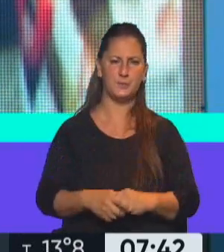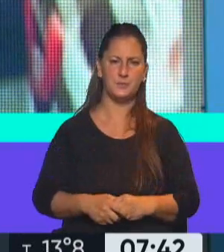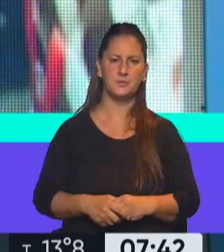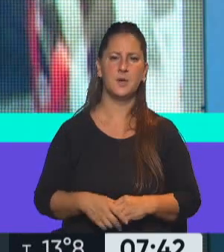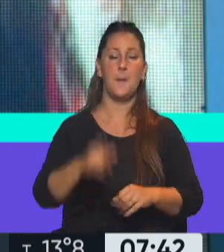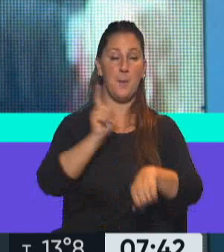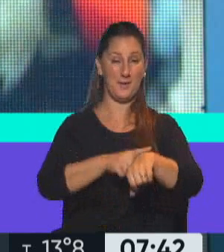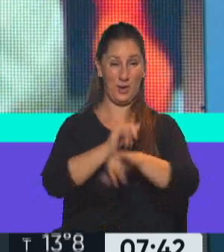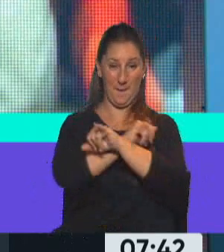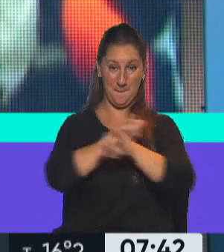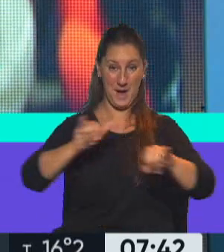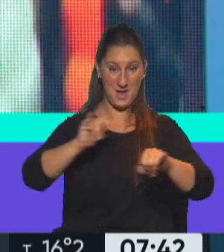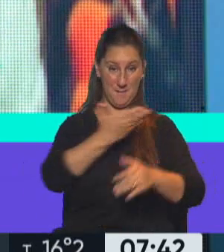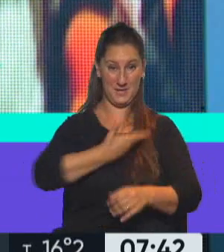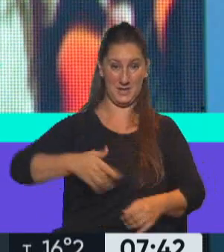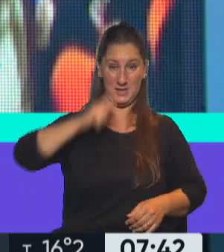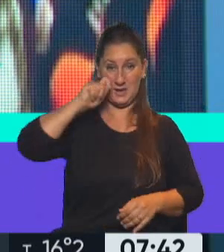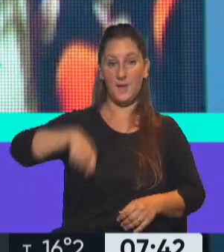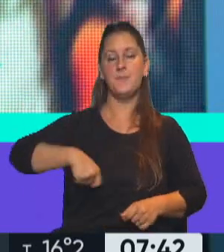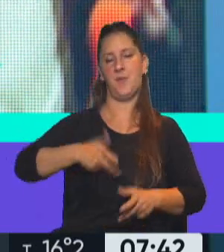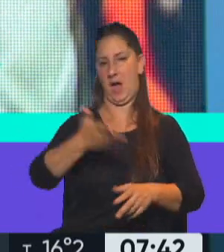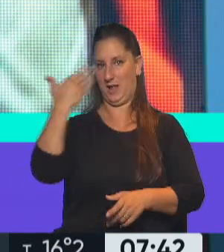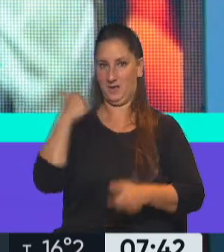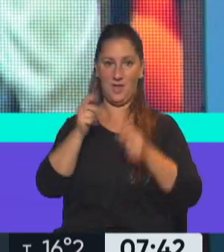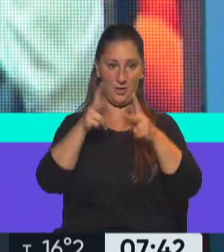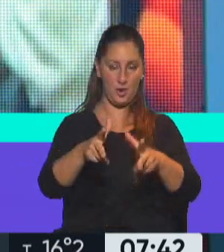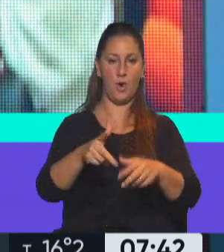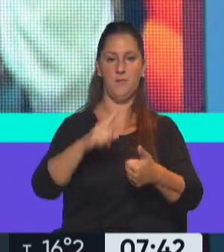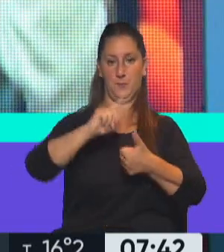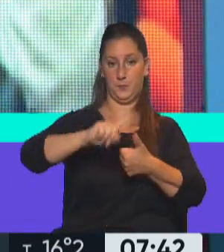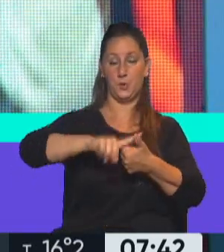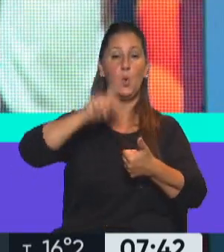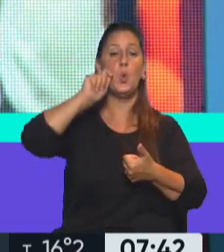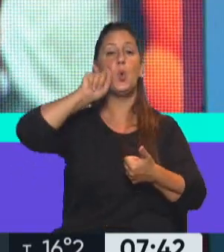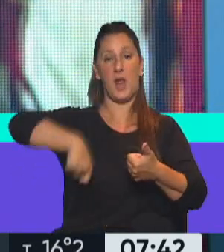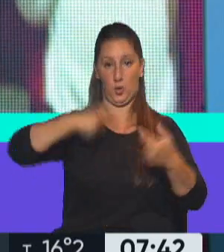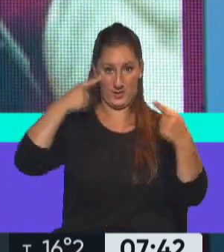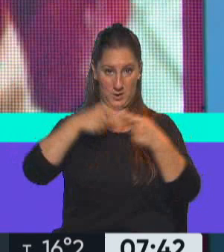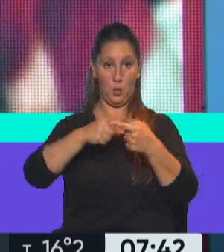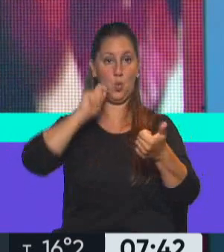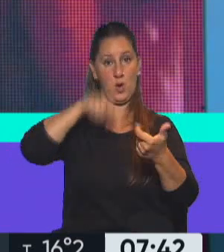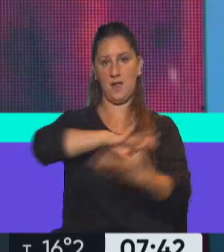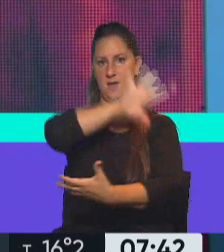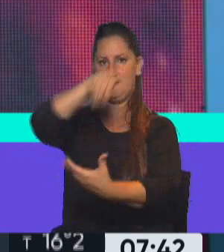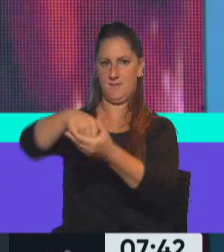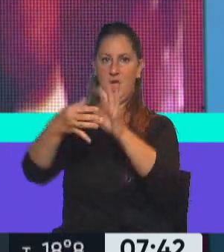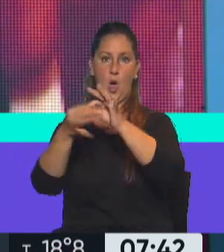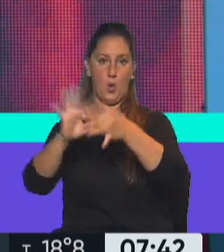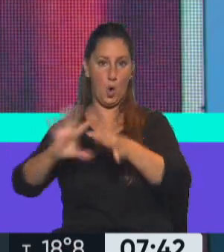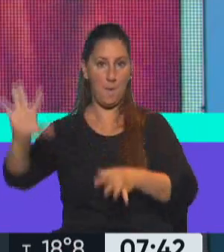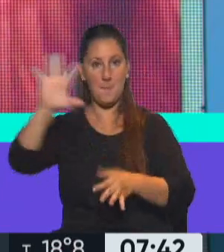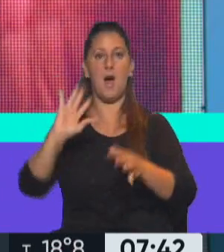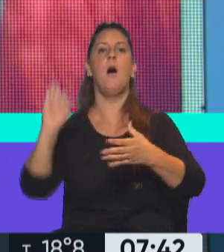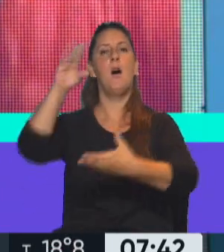su campaña que su principal objetivo era, por un lado, llevar a Ucrania a la Unión Europea y a la OTAN. De hecho, se